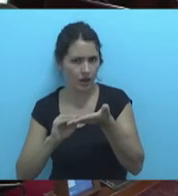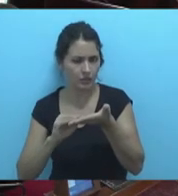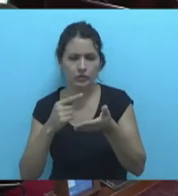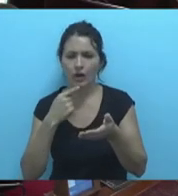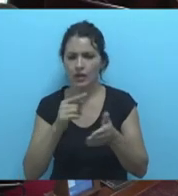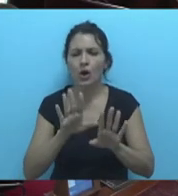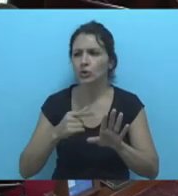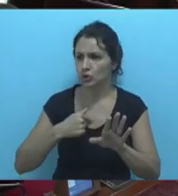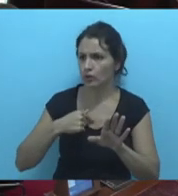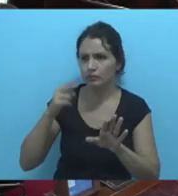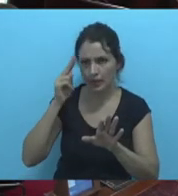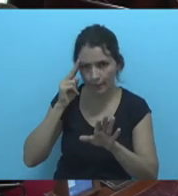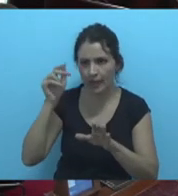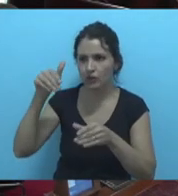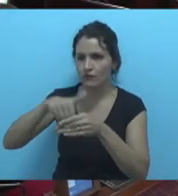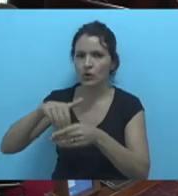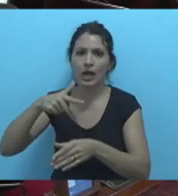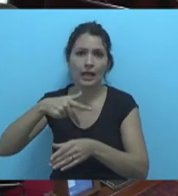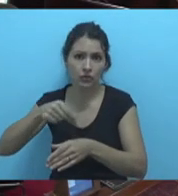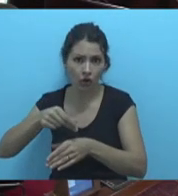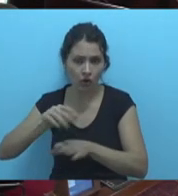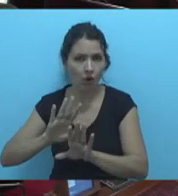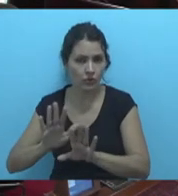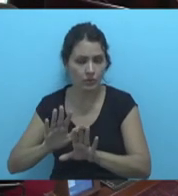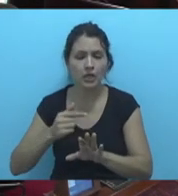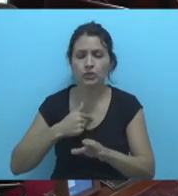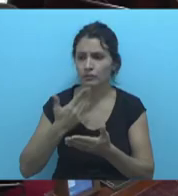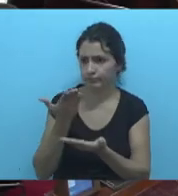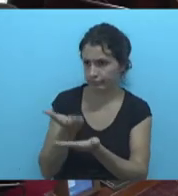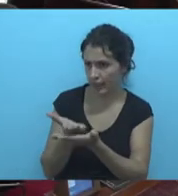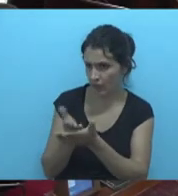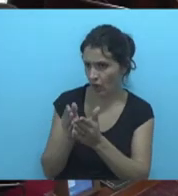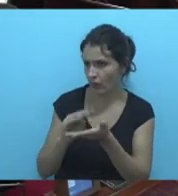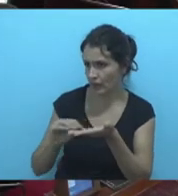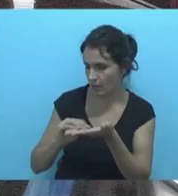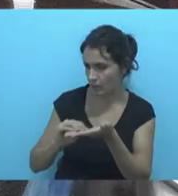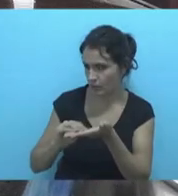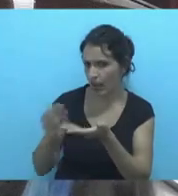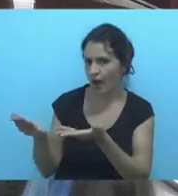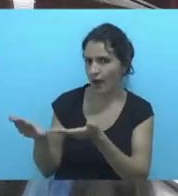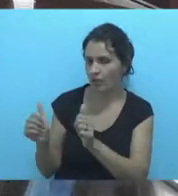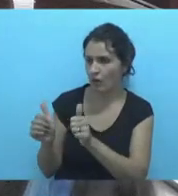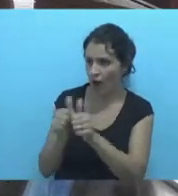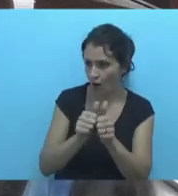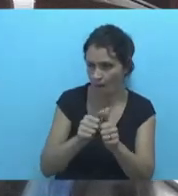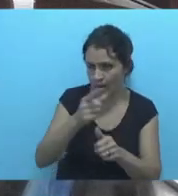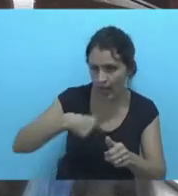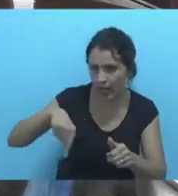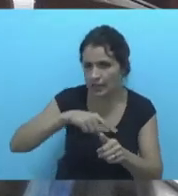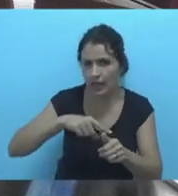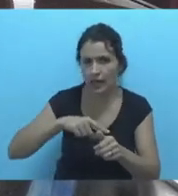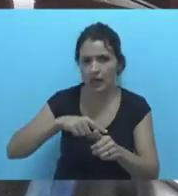acuerde con un proyecto, le pediría que nos acompañe a la ciudad de Ceres para que vean la auditoría cuando recibe la intendenta